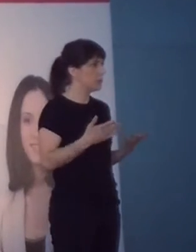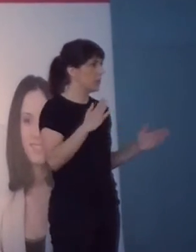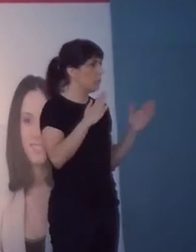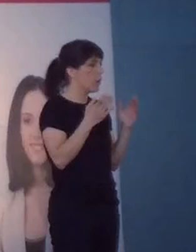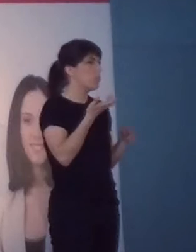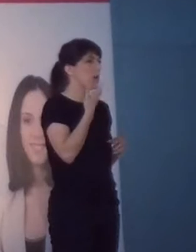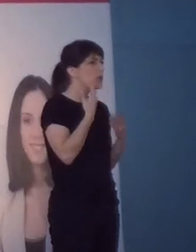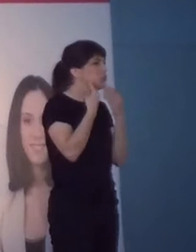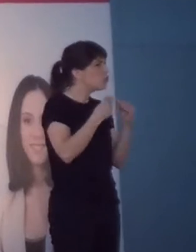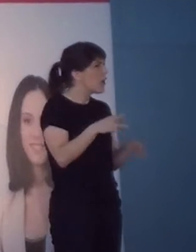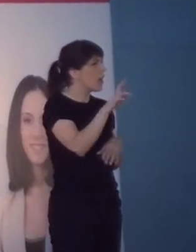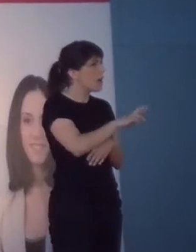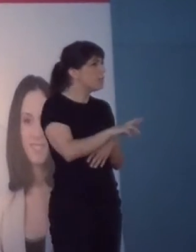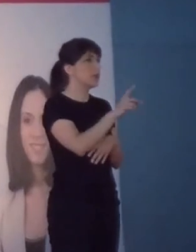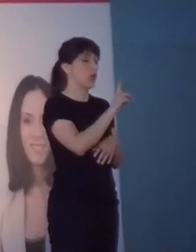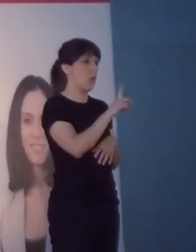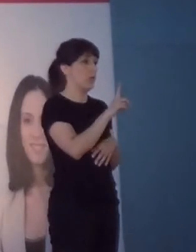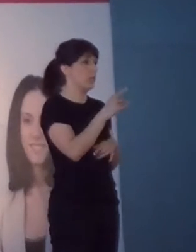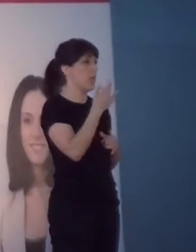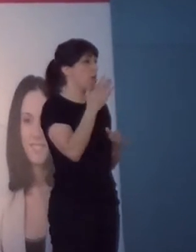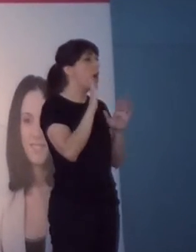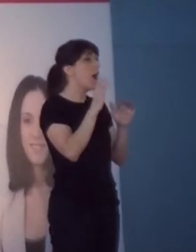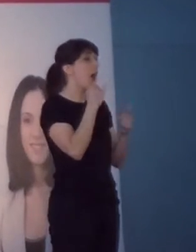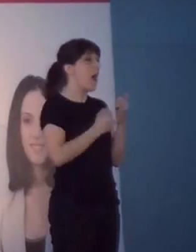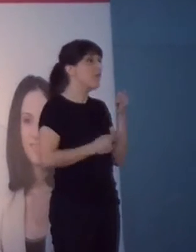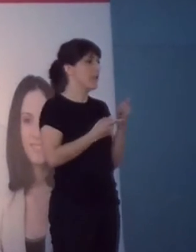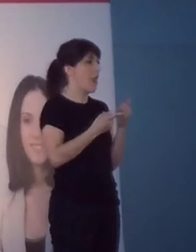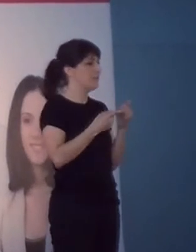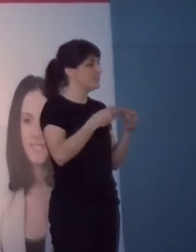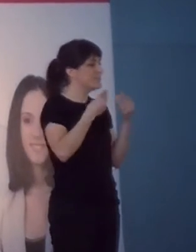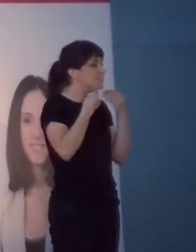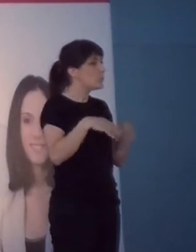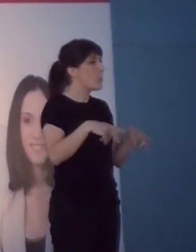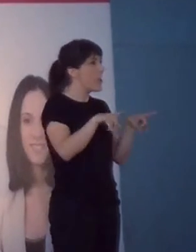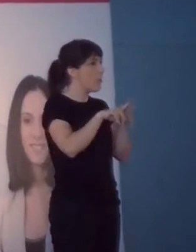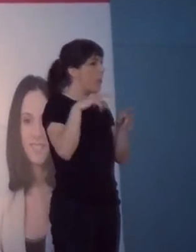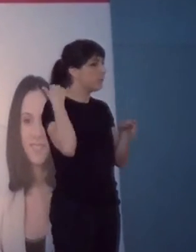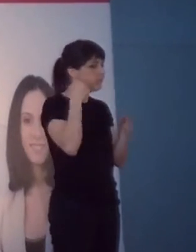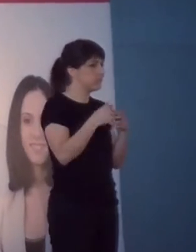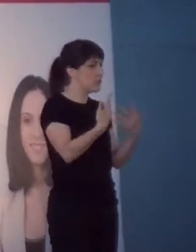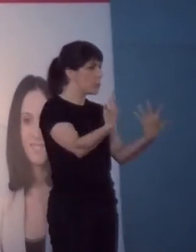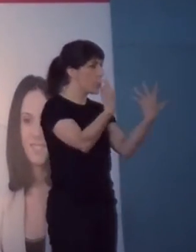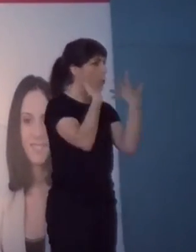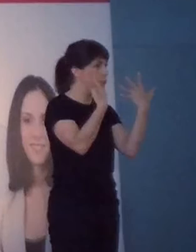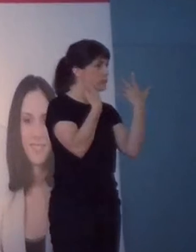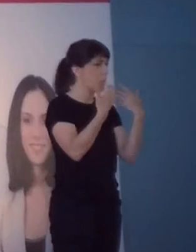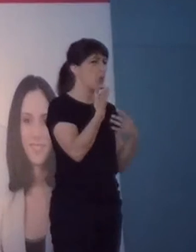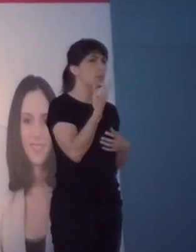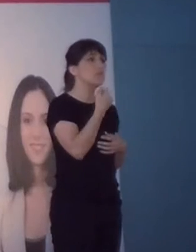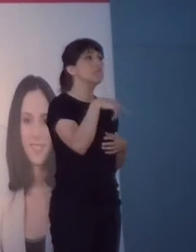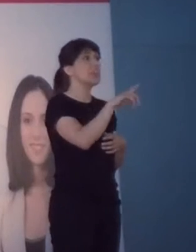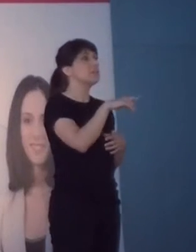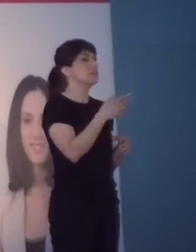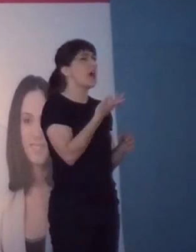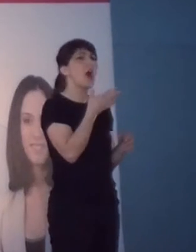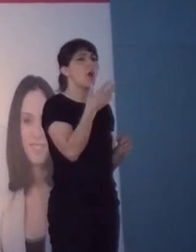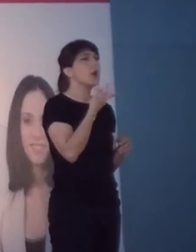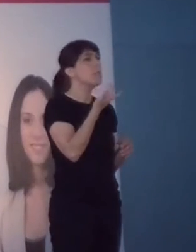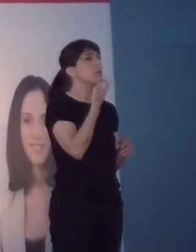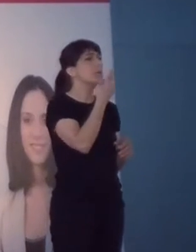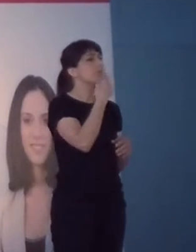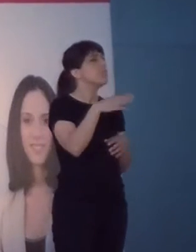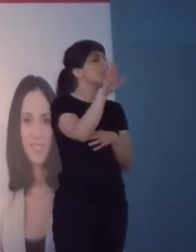se repite, pero a historia sempre dá consensos. Diredes que hoxe non hai fascismo a vista. E